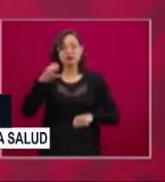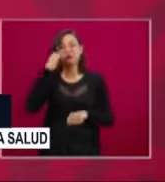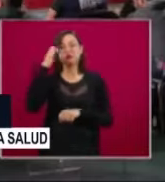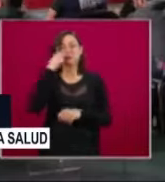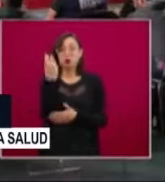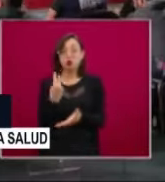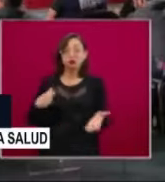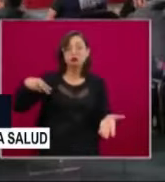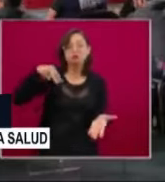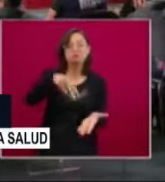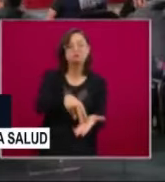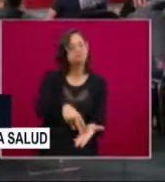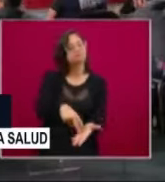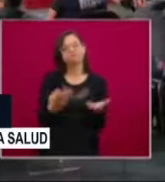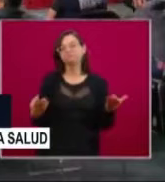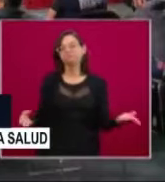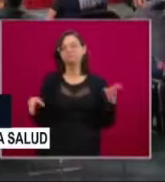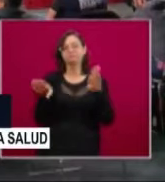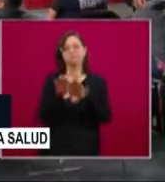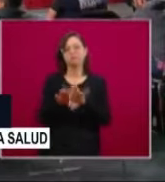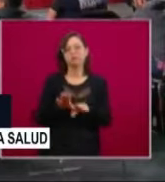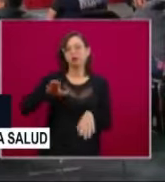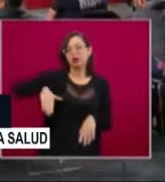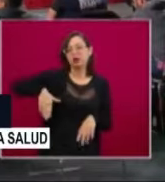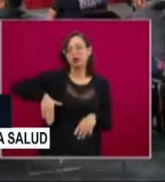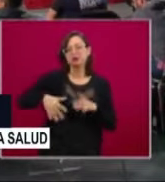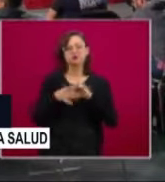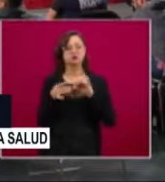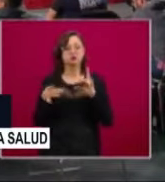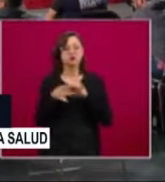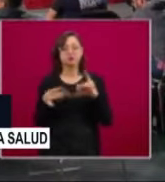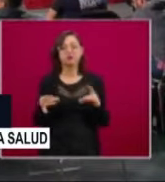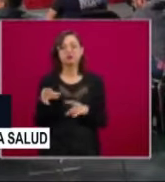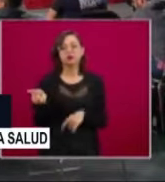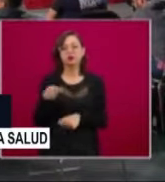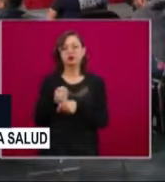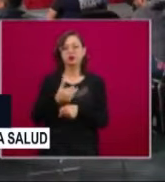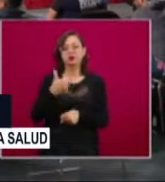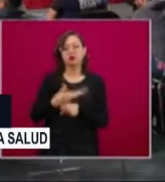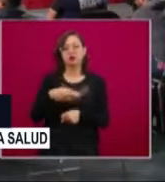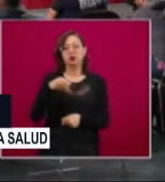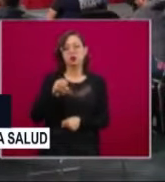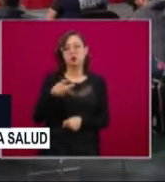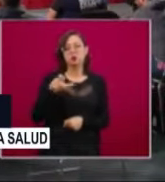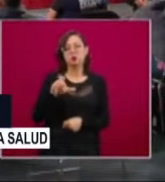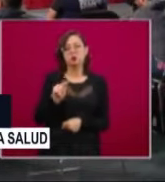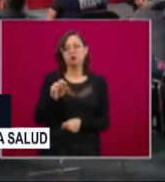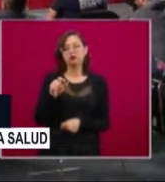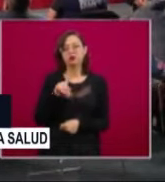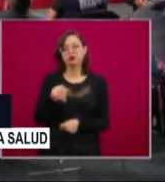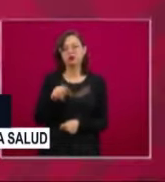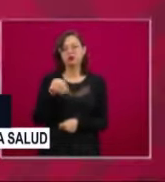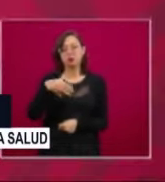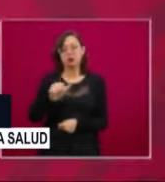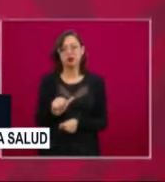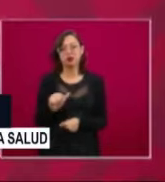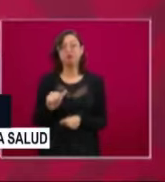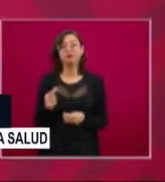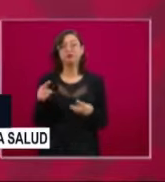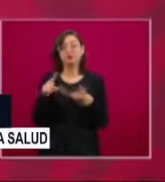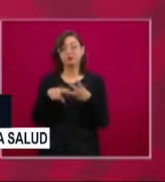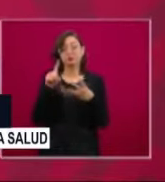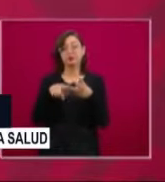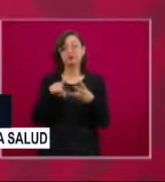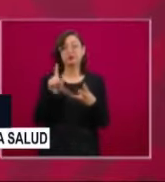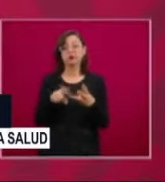una persona tiene cobija o no tiene cobija existen más de 20 marcas diversas de este tipo de pruebas también un